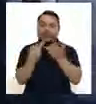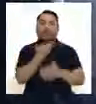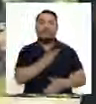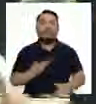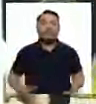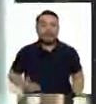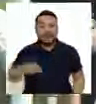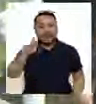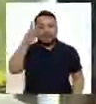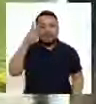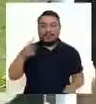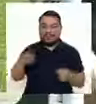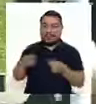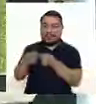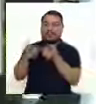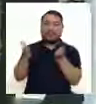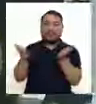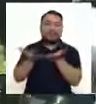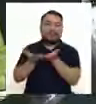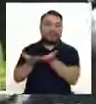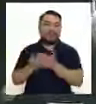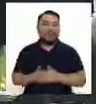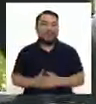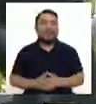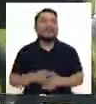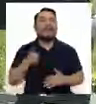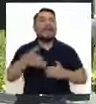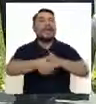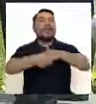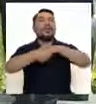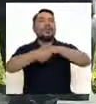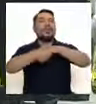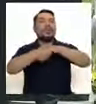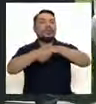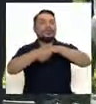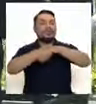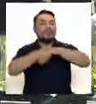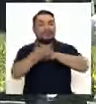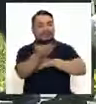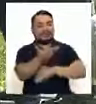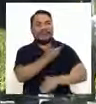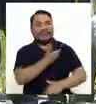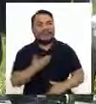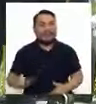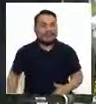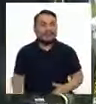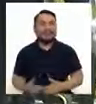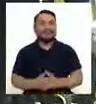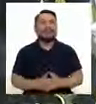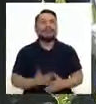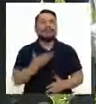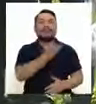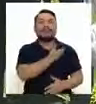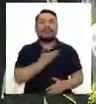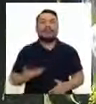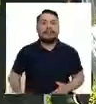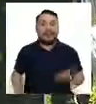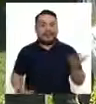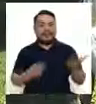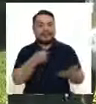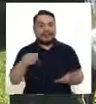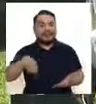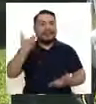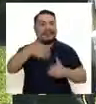oficial con la presidenta Dina Boluarte. Ahí está el saludo de Xi Jinping, presidente de la República Popular